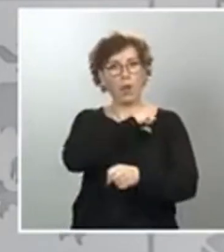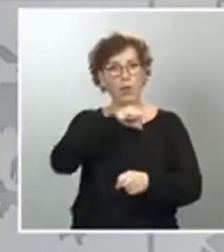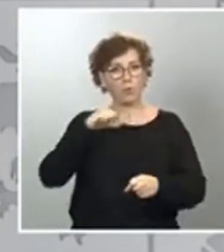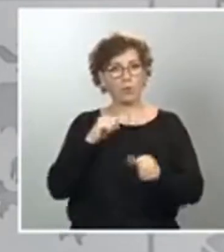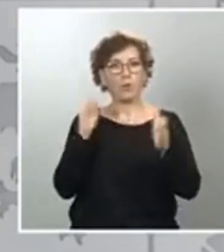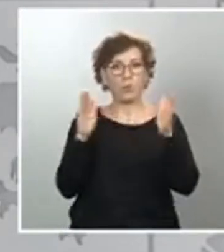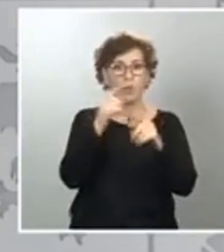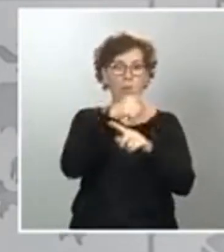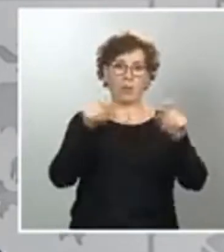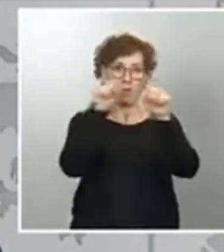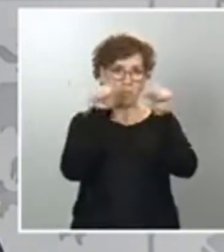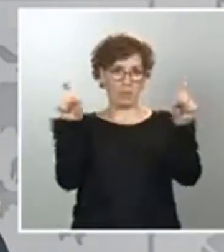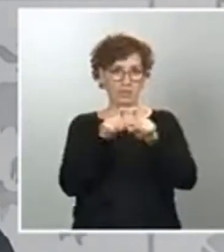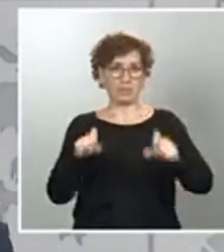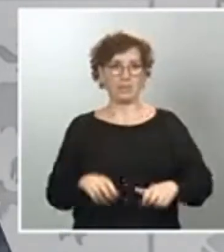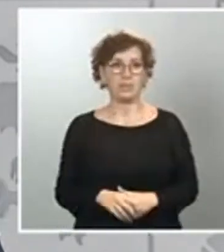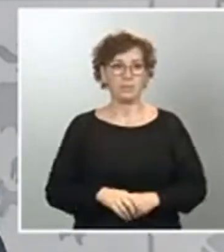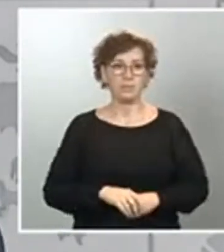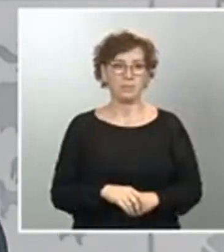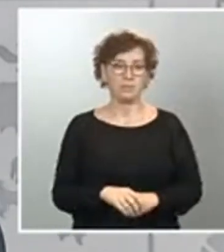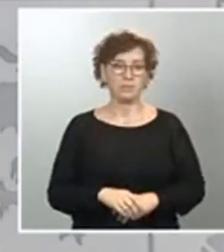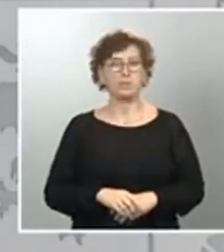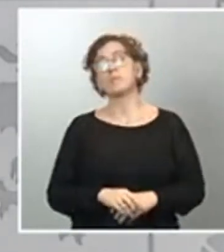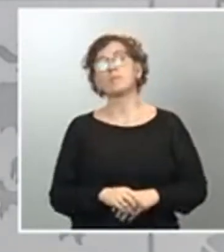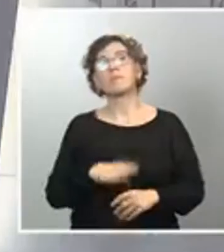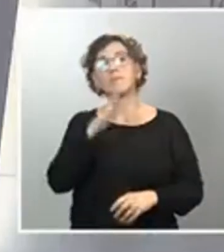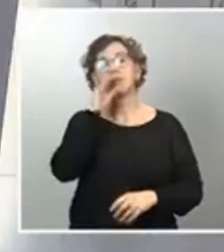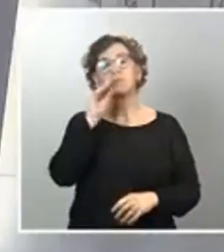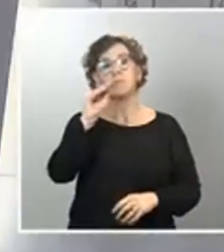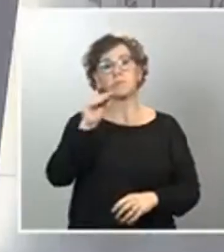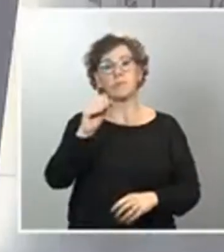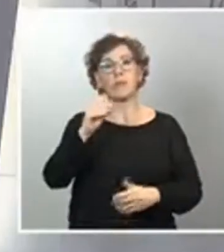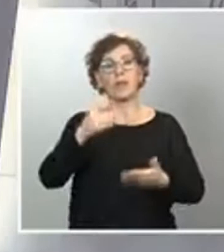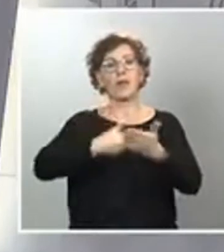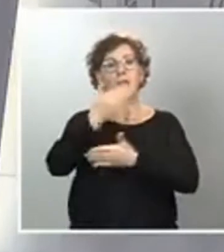empresas. Pregunta ahora el diario Ara.